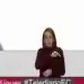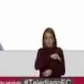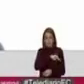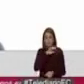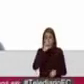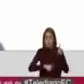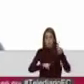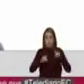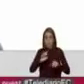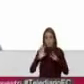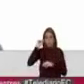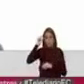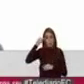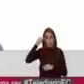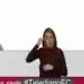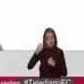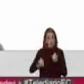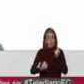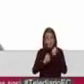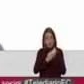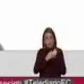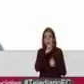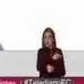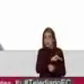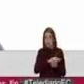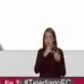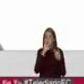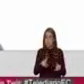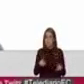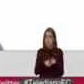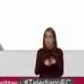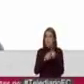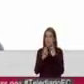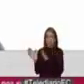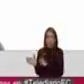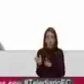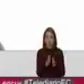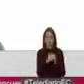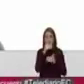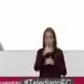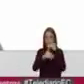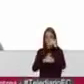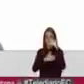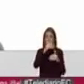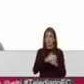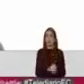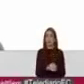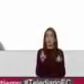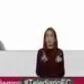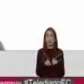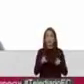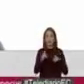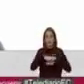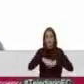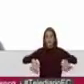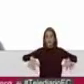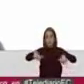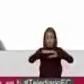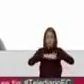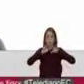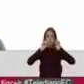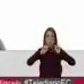el presupuesto del Estado a los gobiernos autónomos también dependen del nivel de ingresos tributarios y petroleros. Y ambos se desploman, eso se tiene